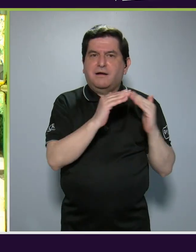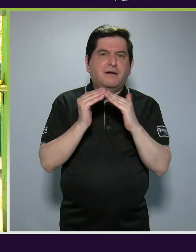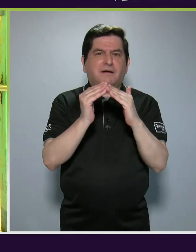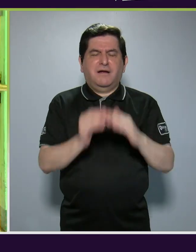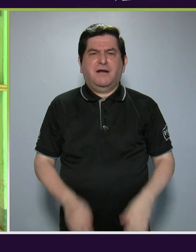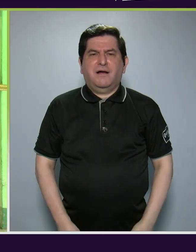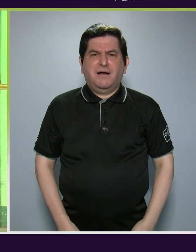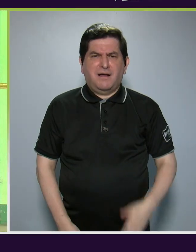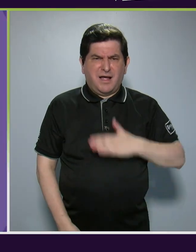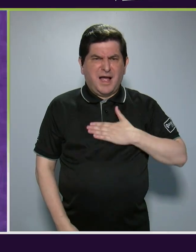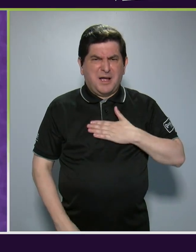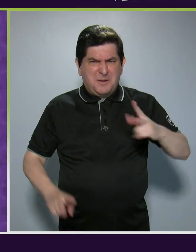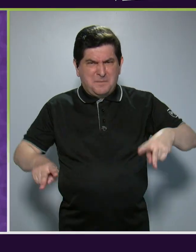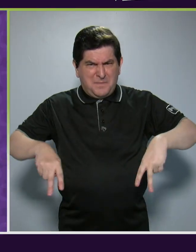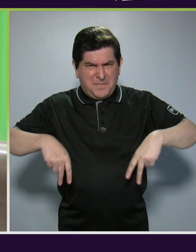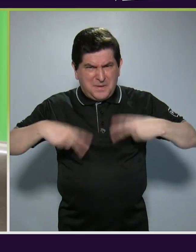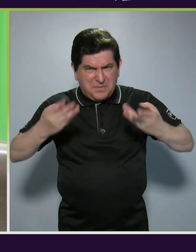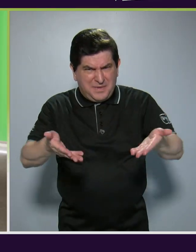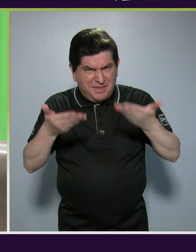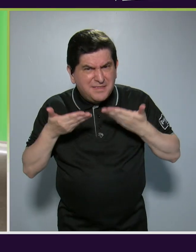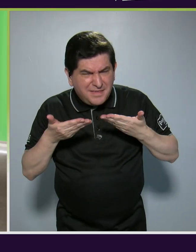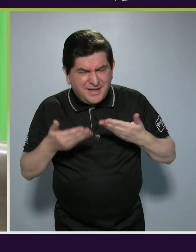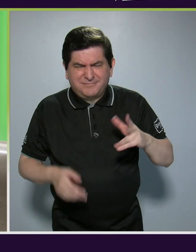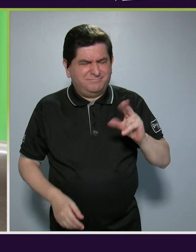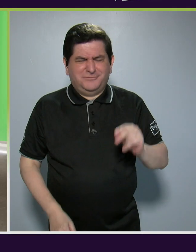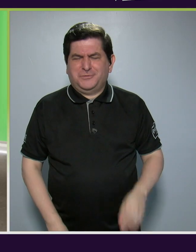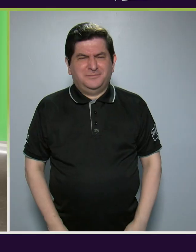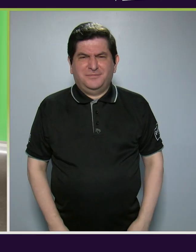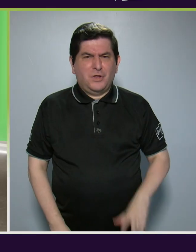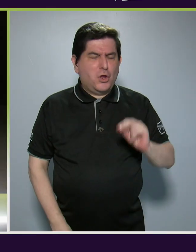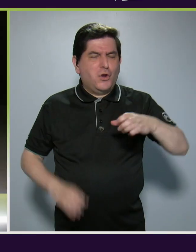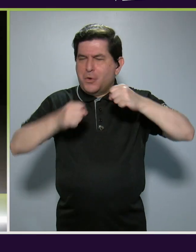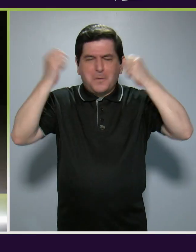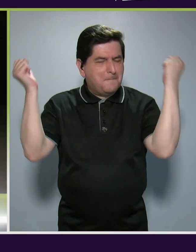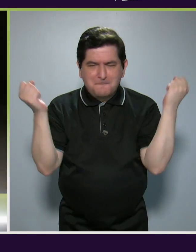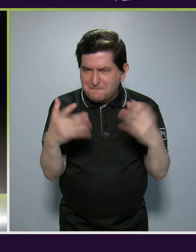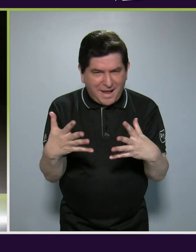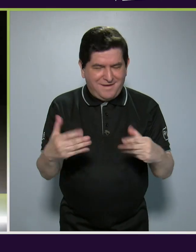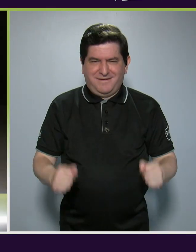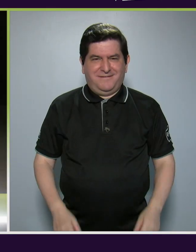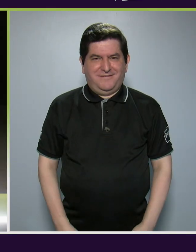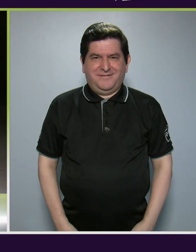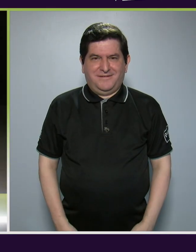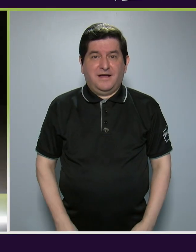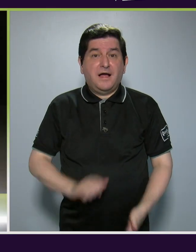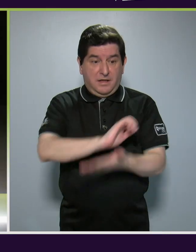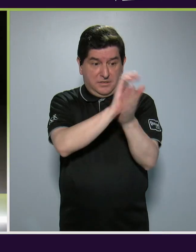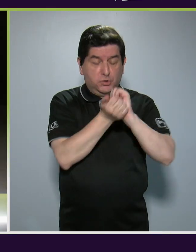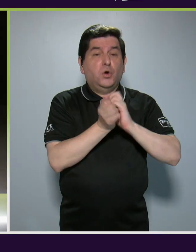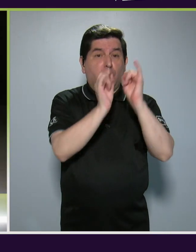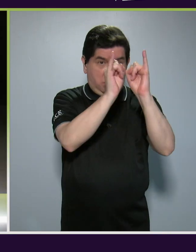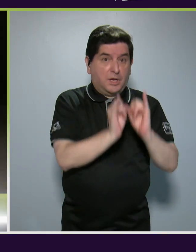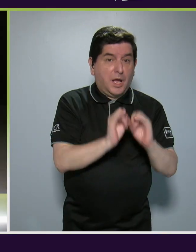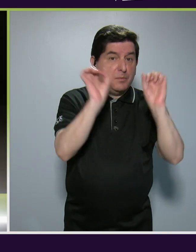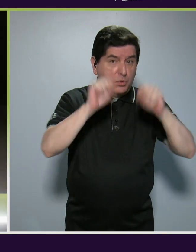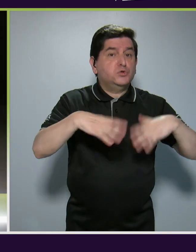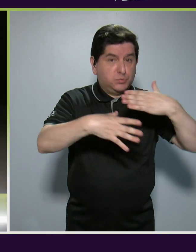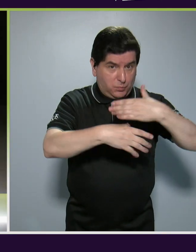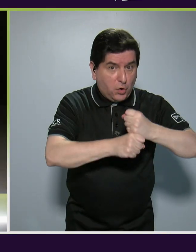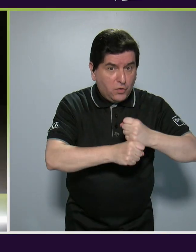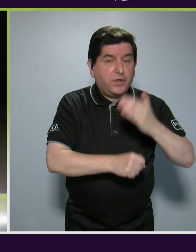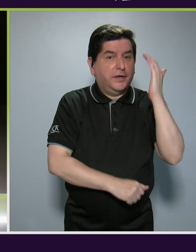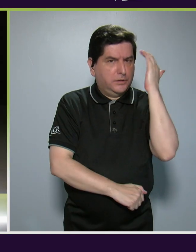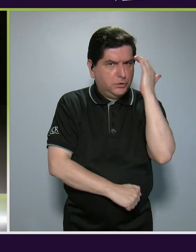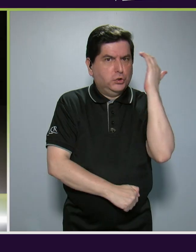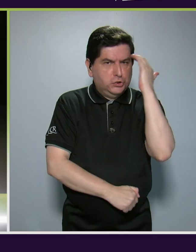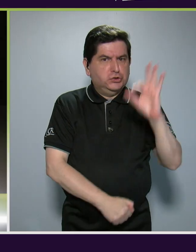eso me va a dar más años. Sí, o sea, no es una cuestión de arte de magia, sino de, bueno, cambios individuales que uno puede hacer conscientemente,